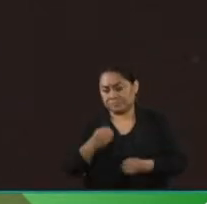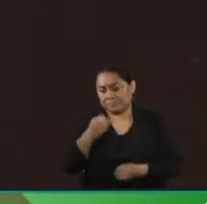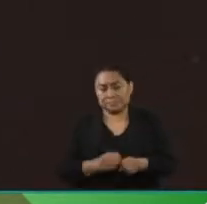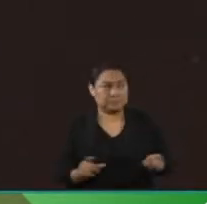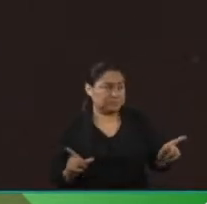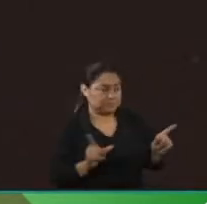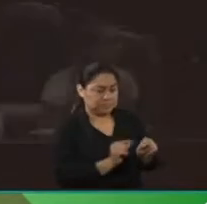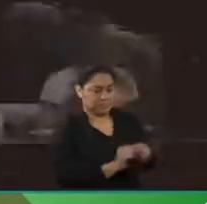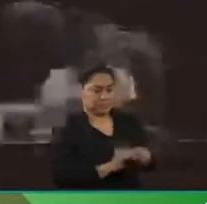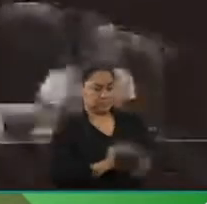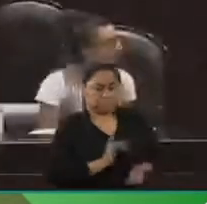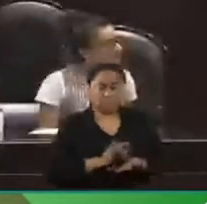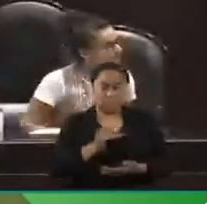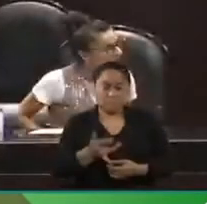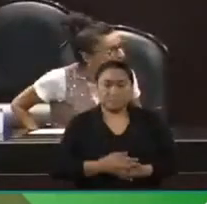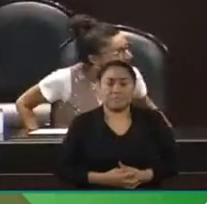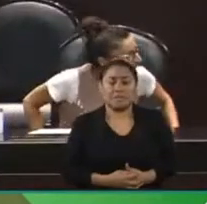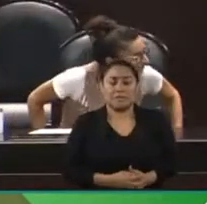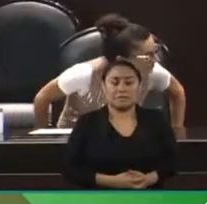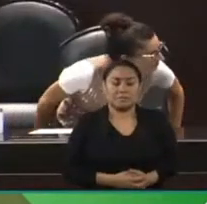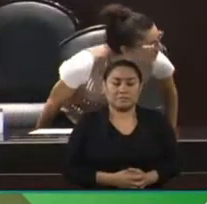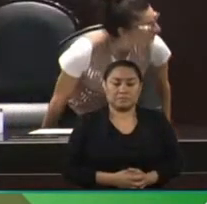es cuanto gracias gracias